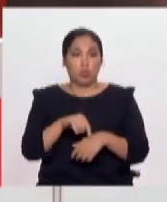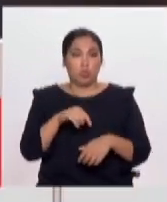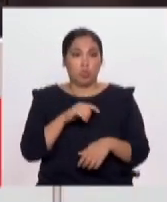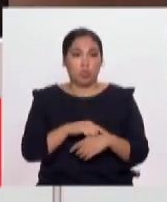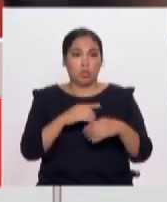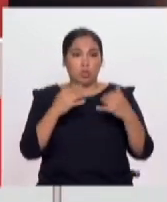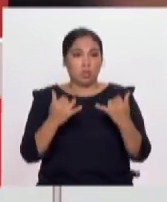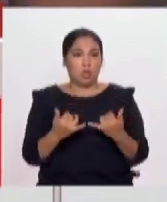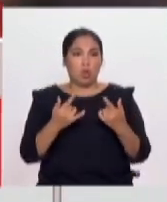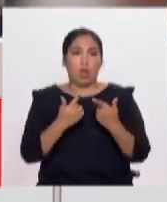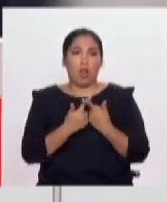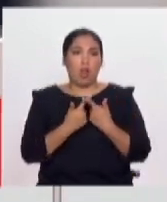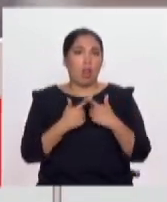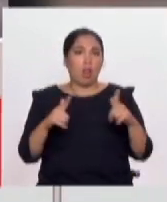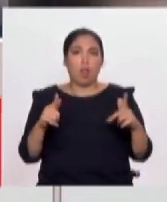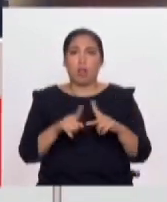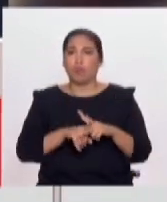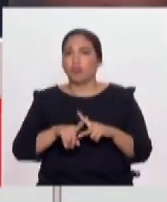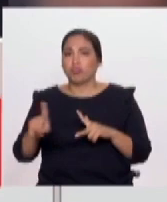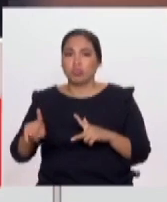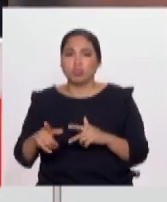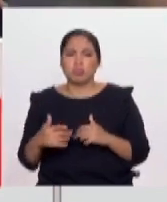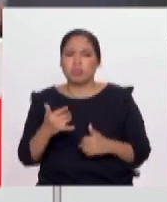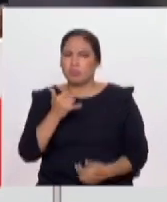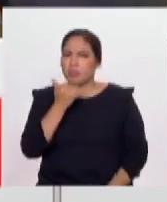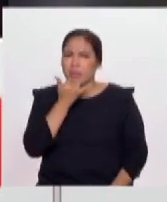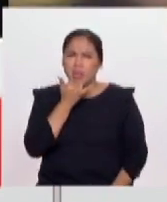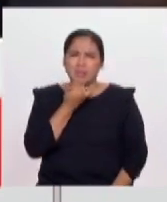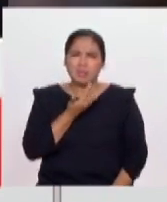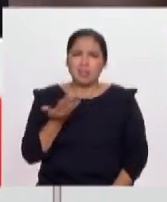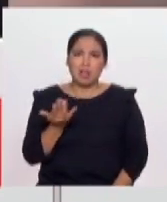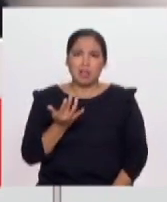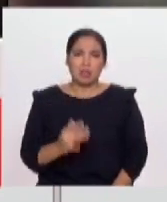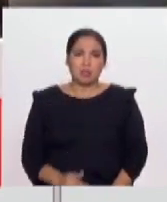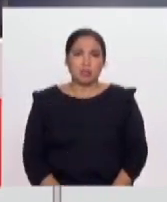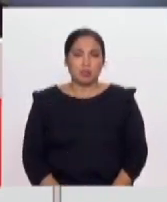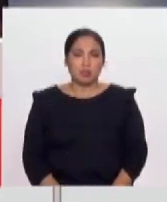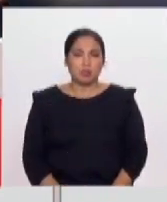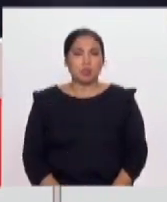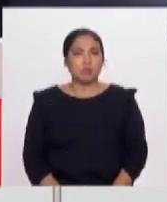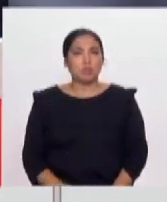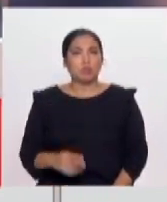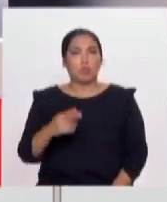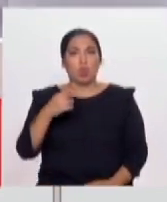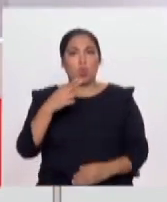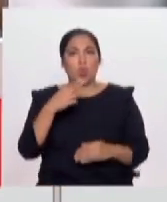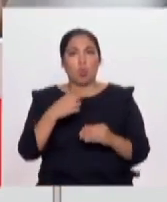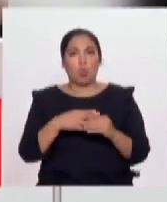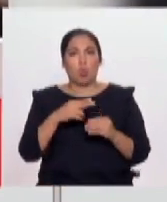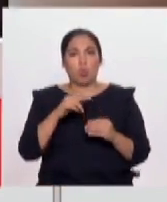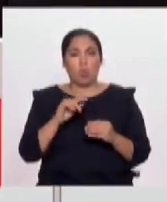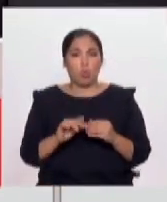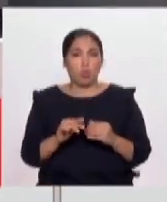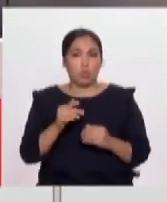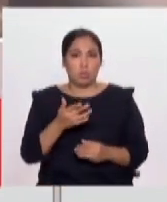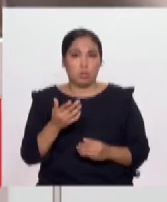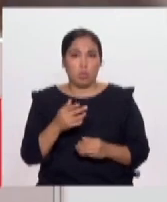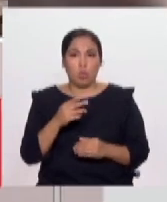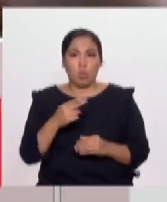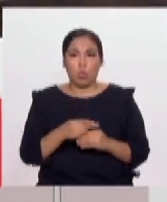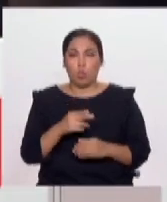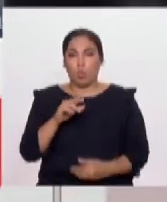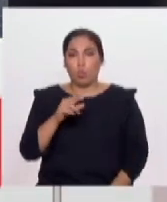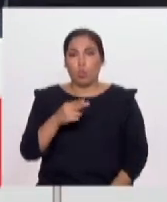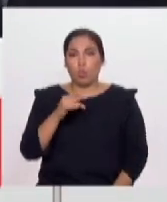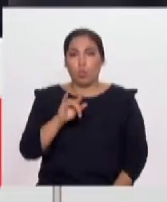encuentra libre. ¿Qué es lo que ha ocurrido? Se encuentra ahí en Huacho nuestro corresponsal Gerson,